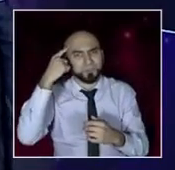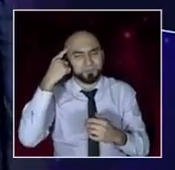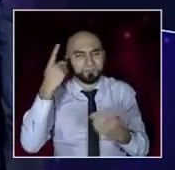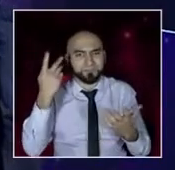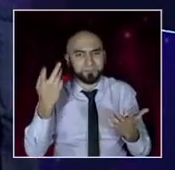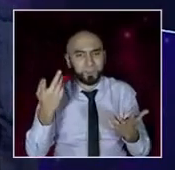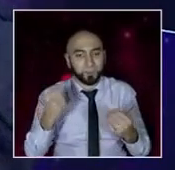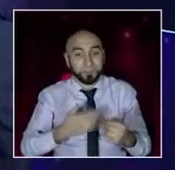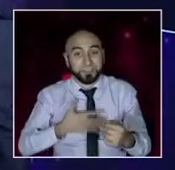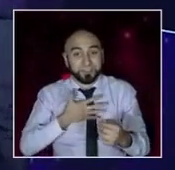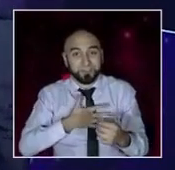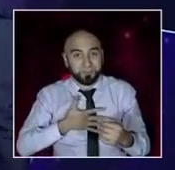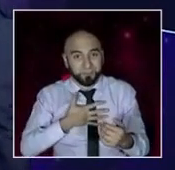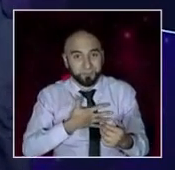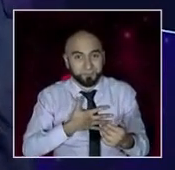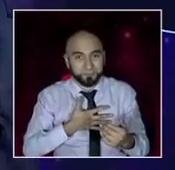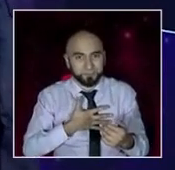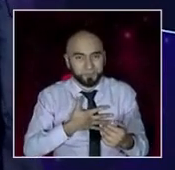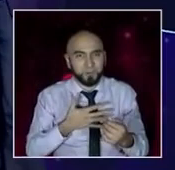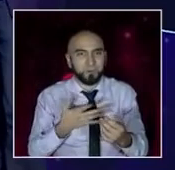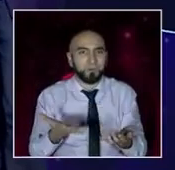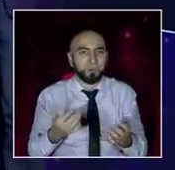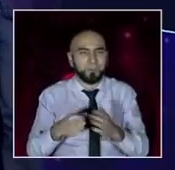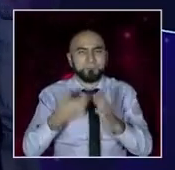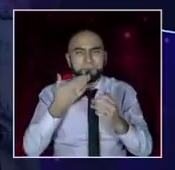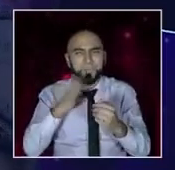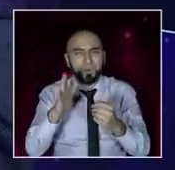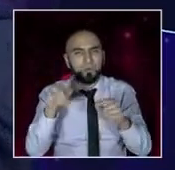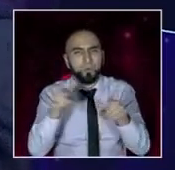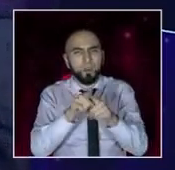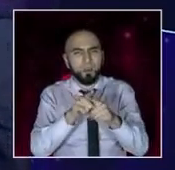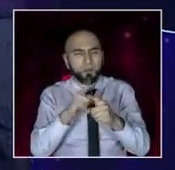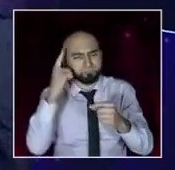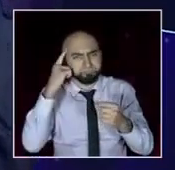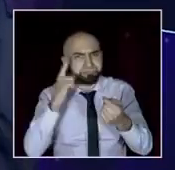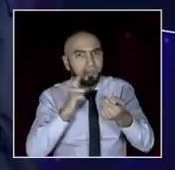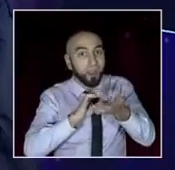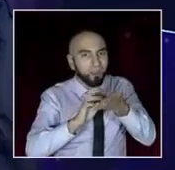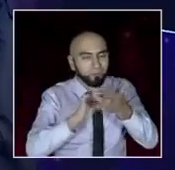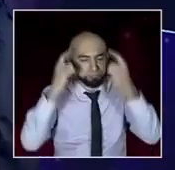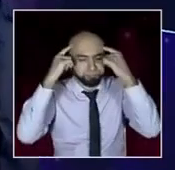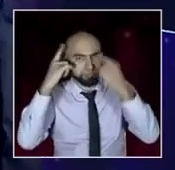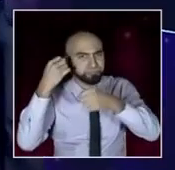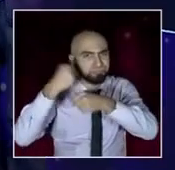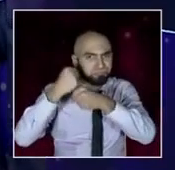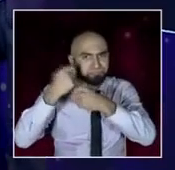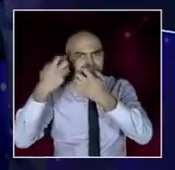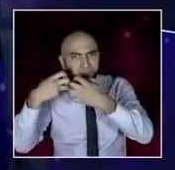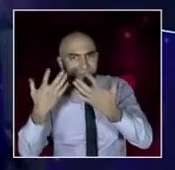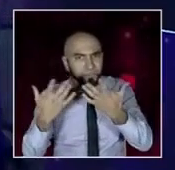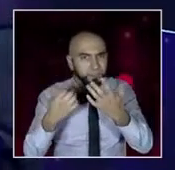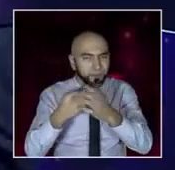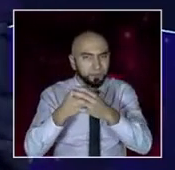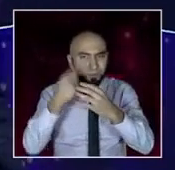es el mejor cálculo del cerebro, la mejor suposición del cerebro de las causas de sus señales